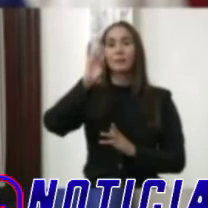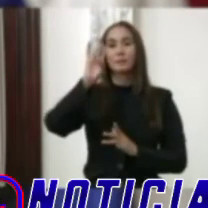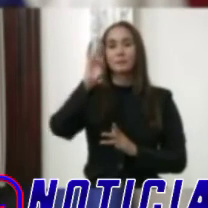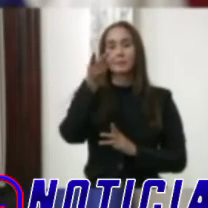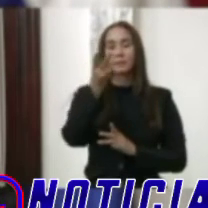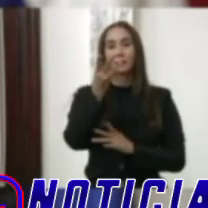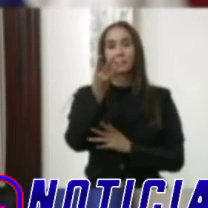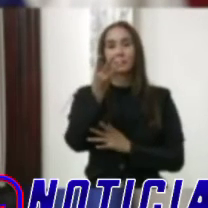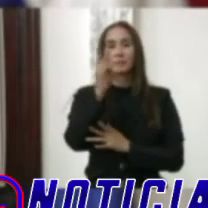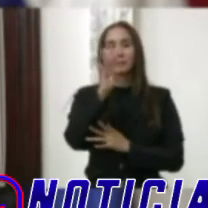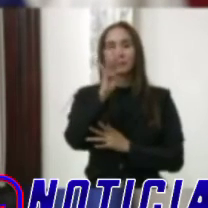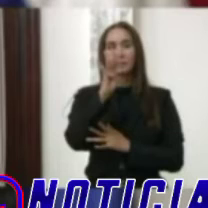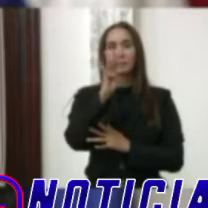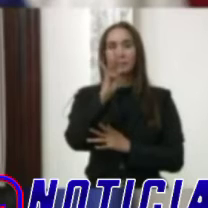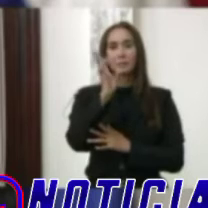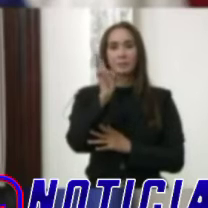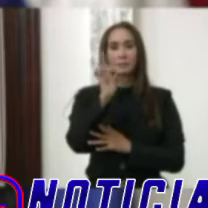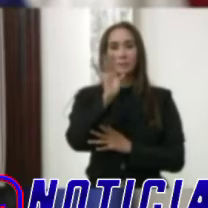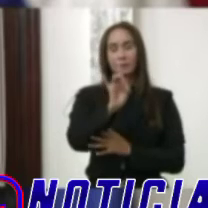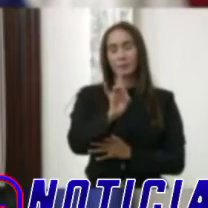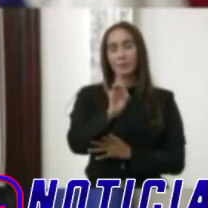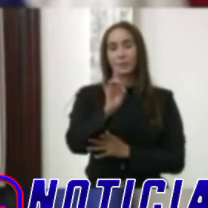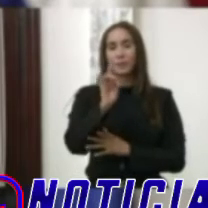76ª Asamblea General.